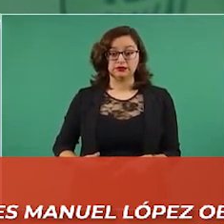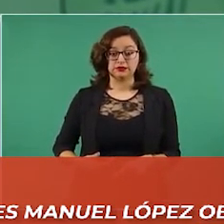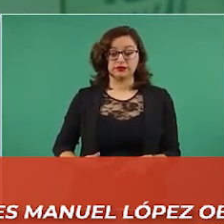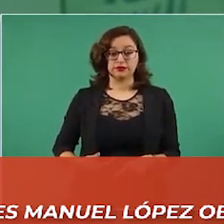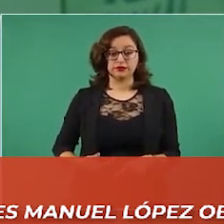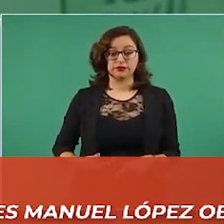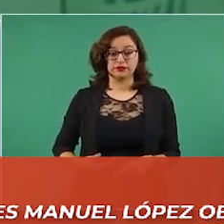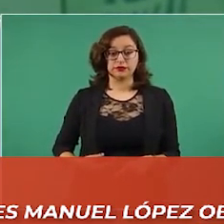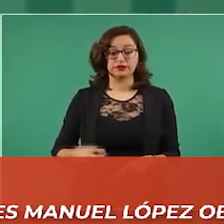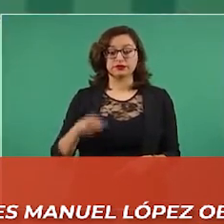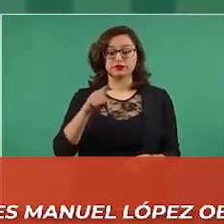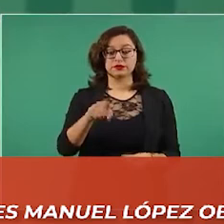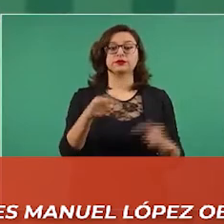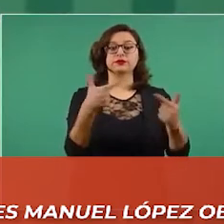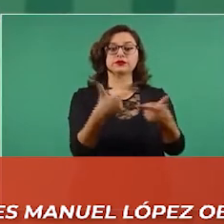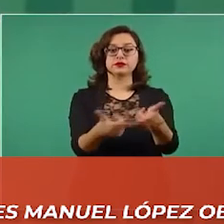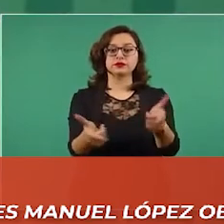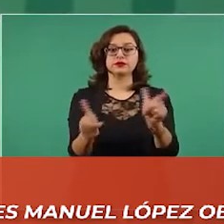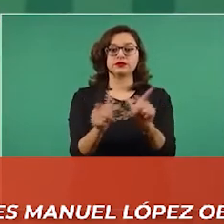Atendió a un grupo